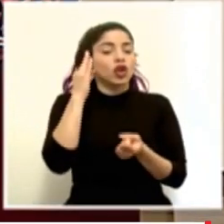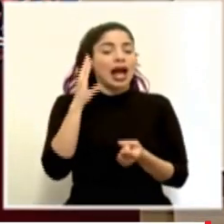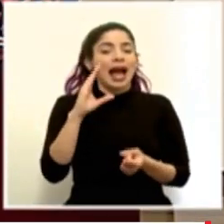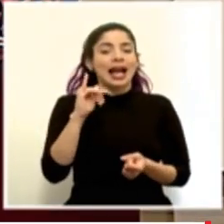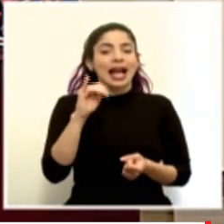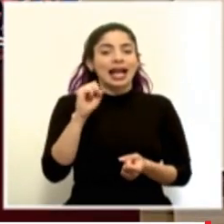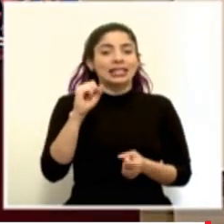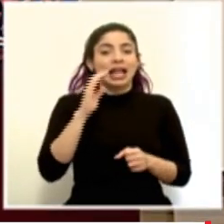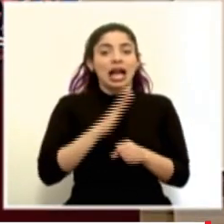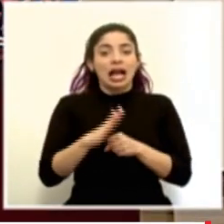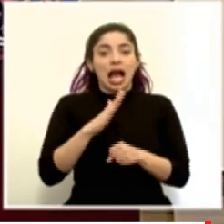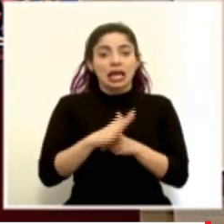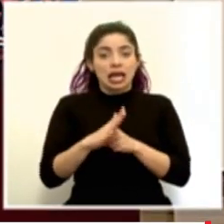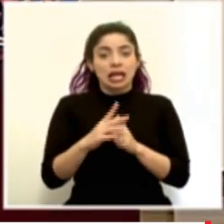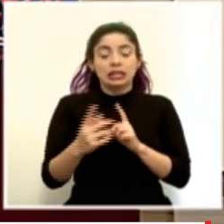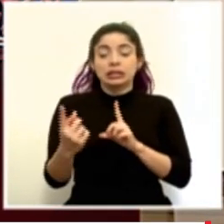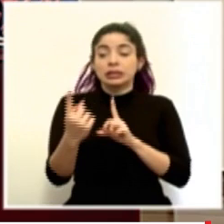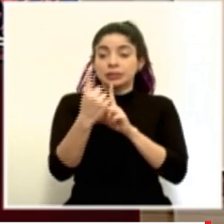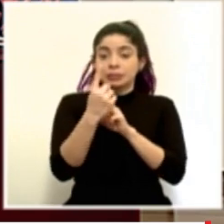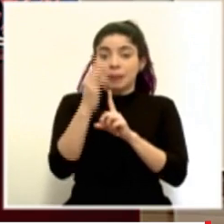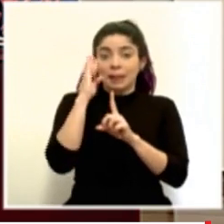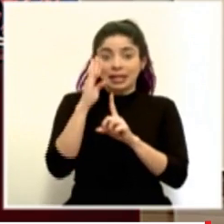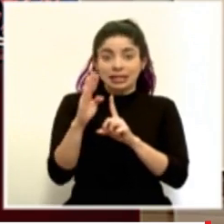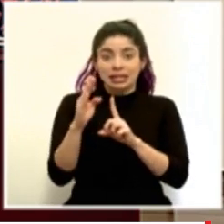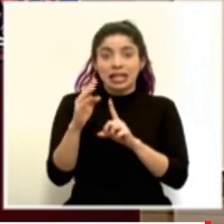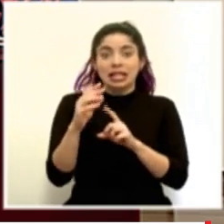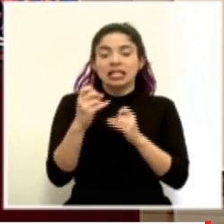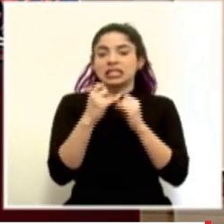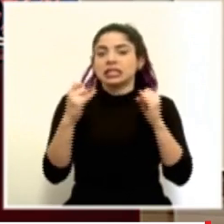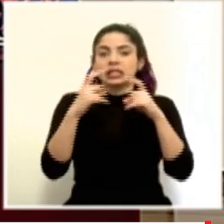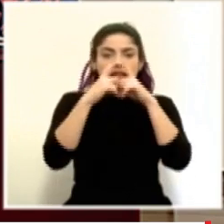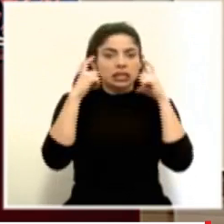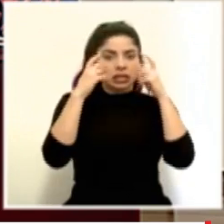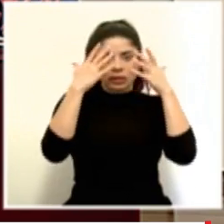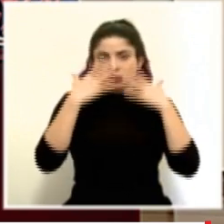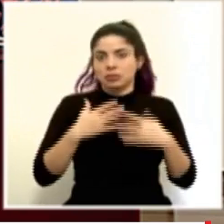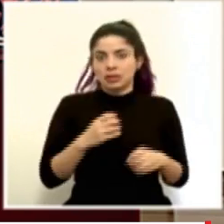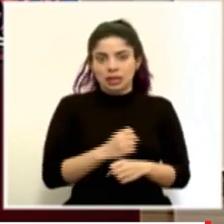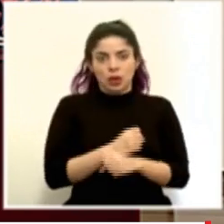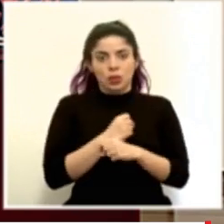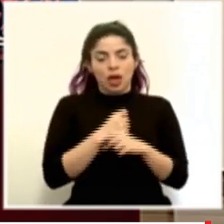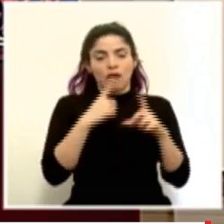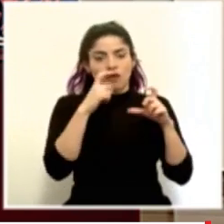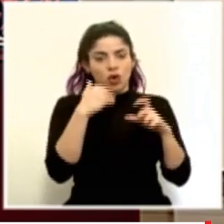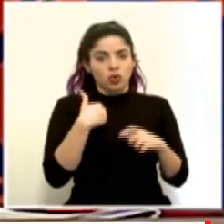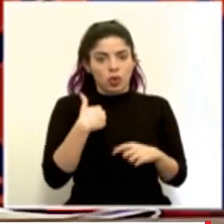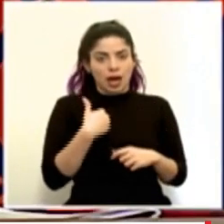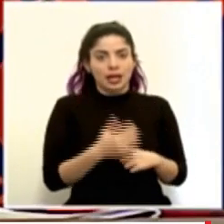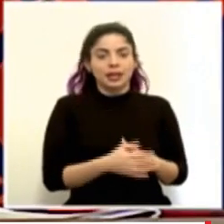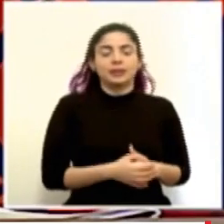Cañas, la cual atendía a sus pacientes sin las medidas de seguridad necesarias.